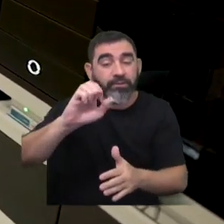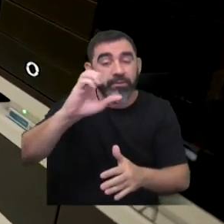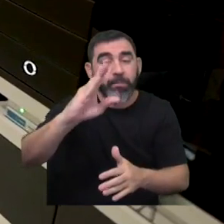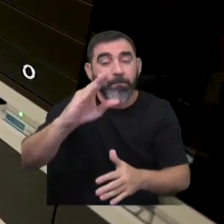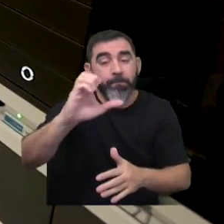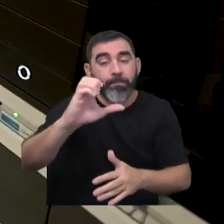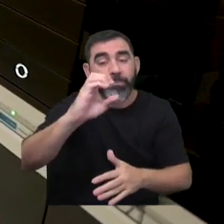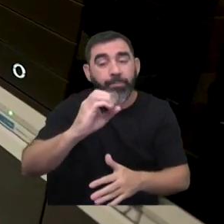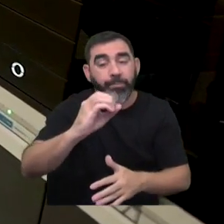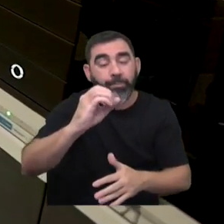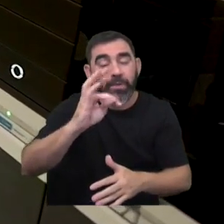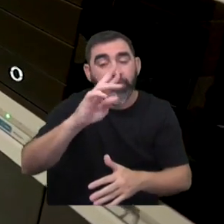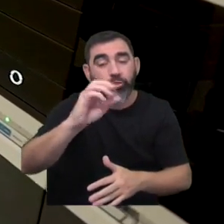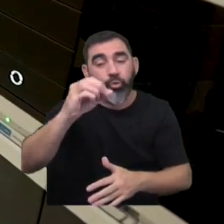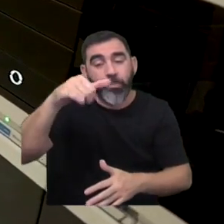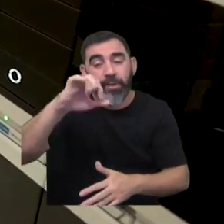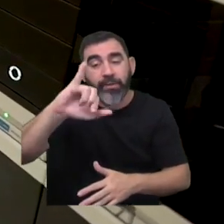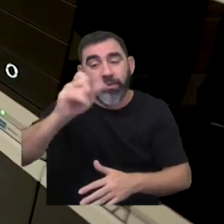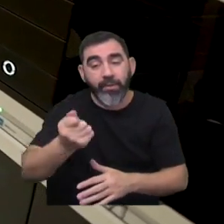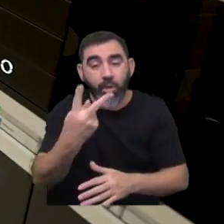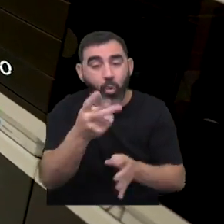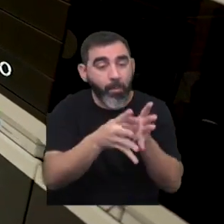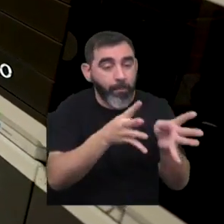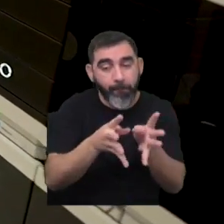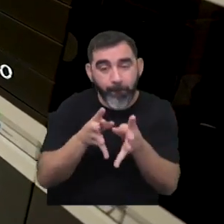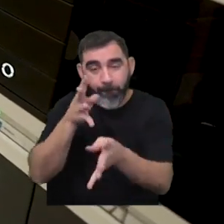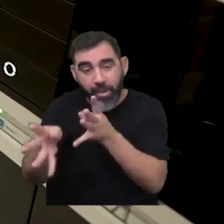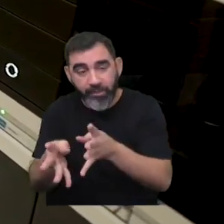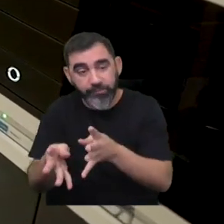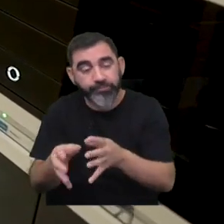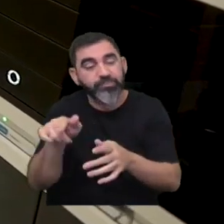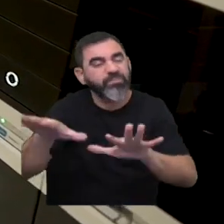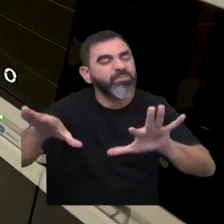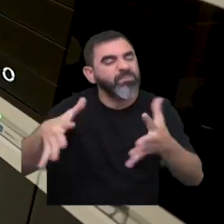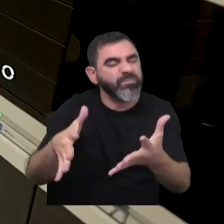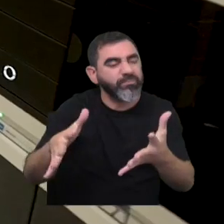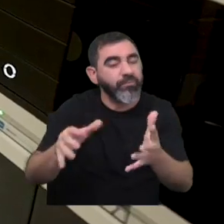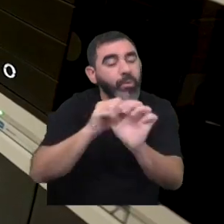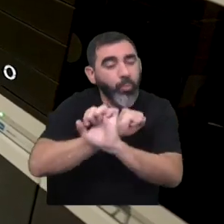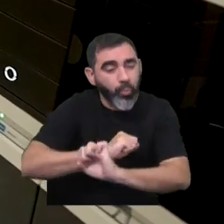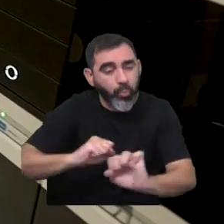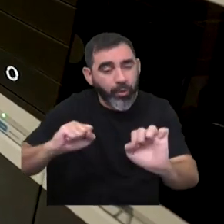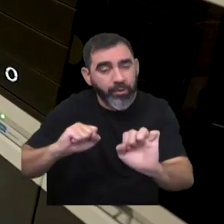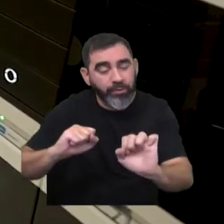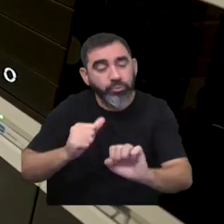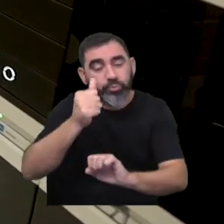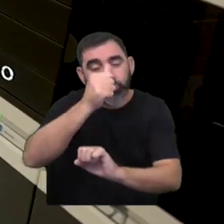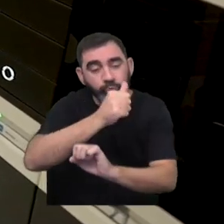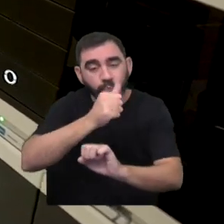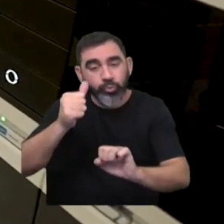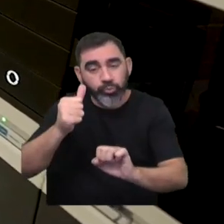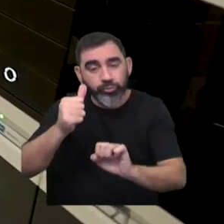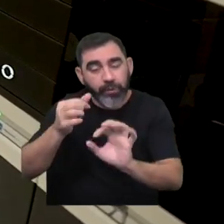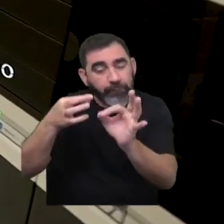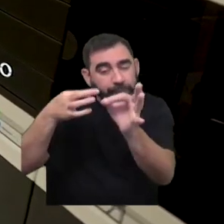dos equipamientos de alto porte y de alta resolución. La espectrometría de masa permite resolver con un grado de